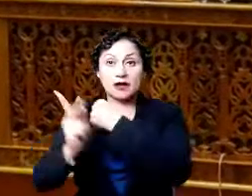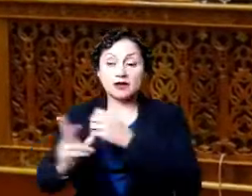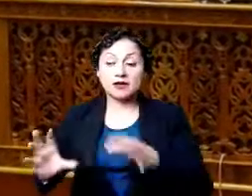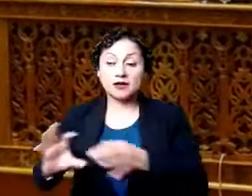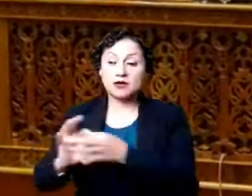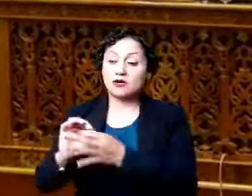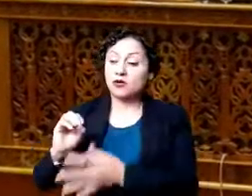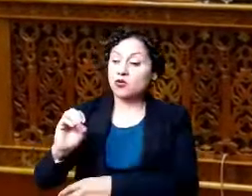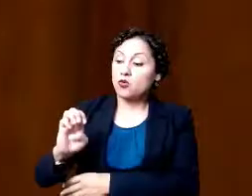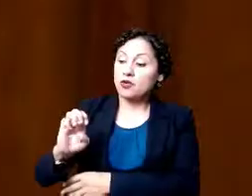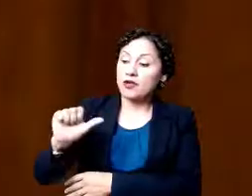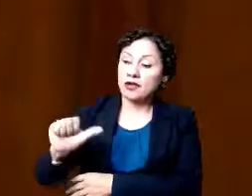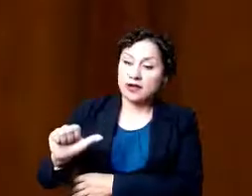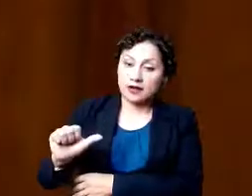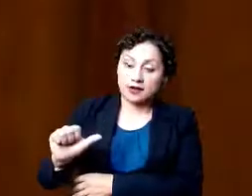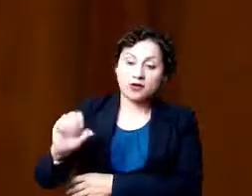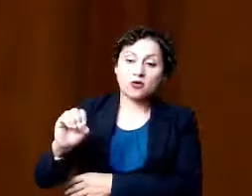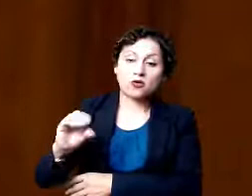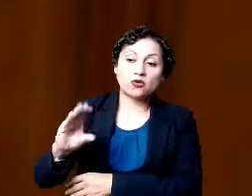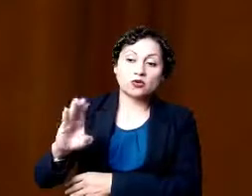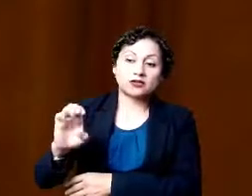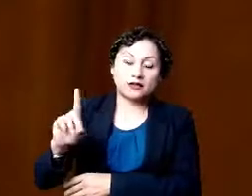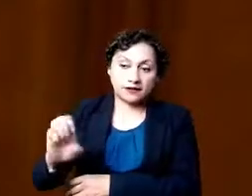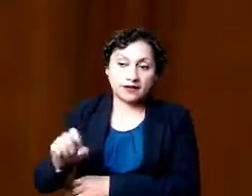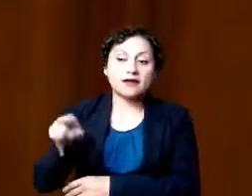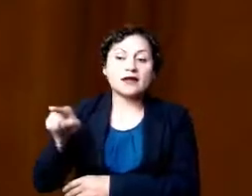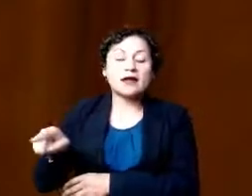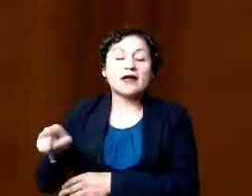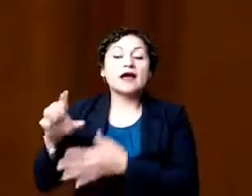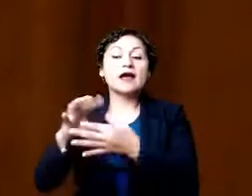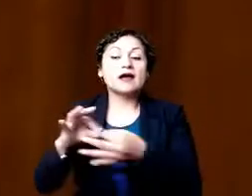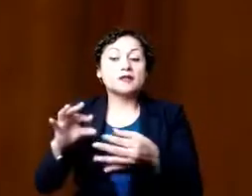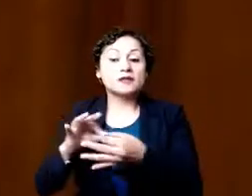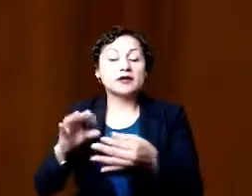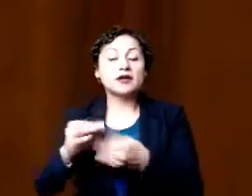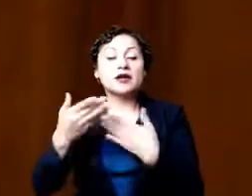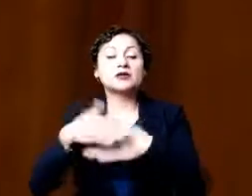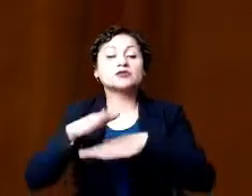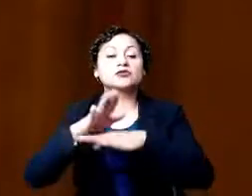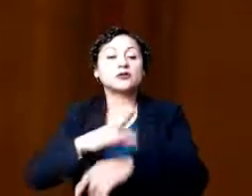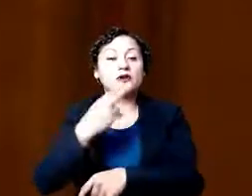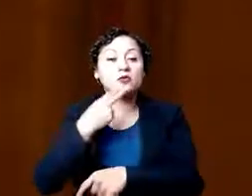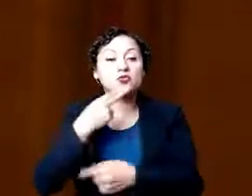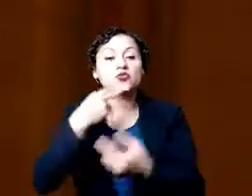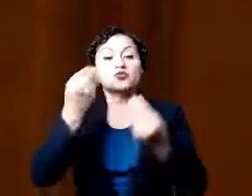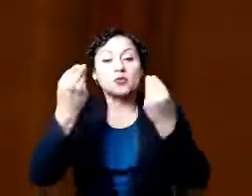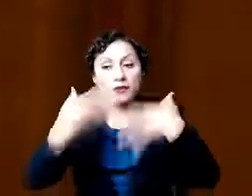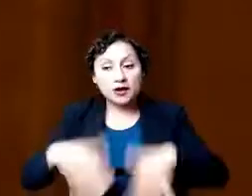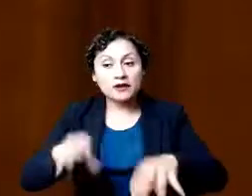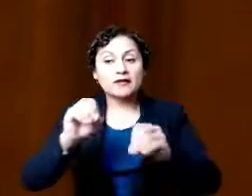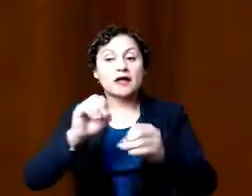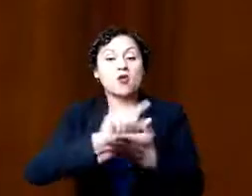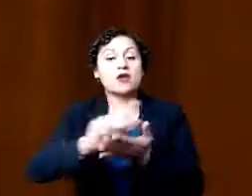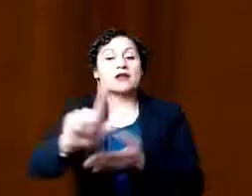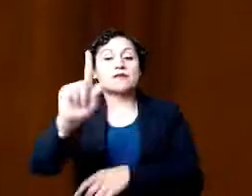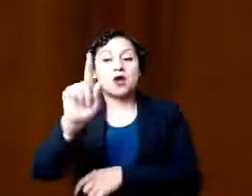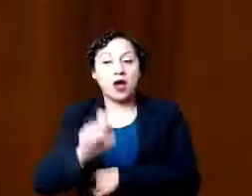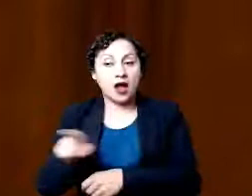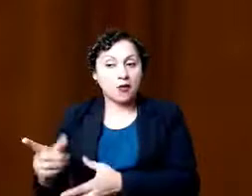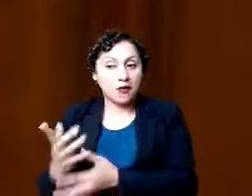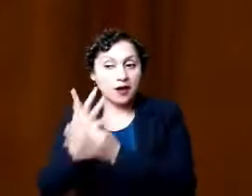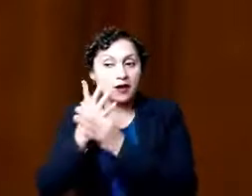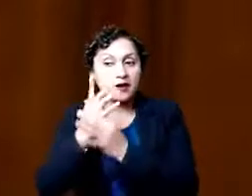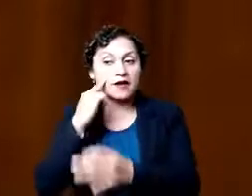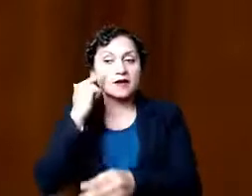cooperación y desarrollo económico de la ocde sobre el uso pérdida acceso calidad o tarifas del agua mostró que el promedio de